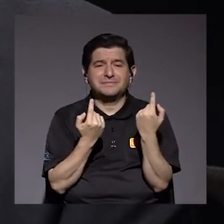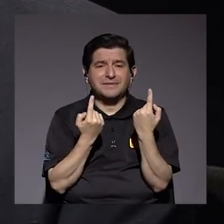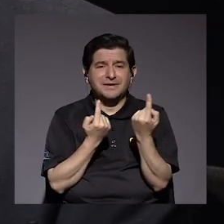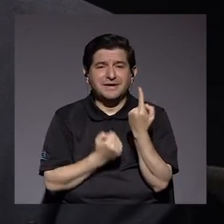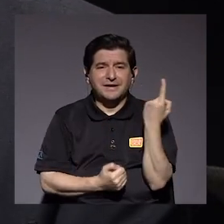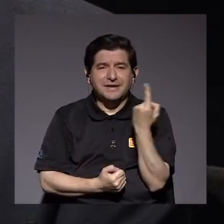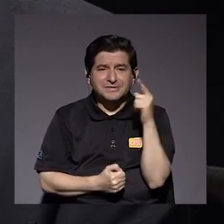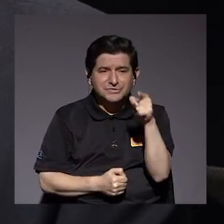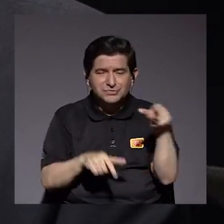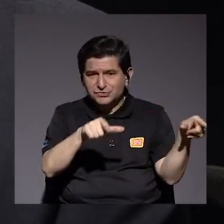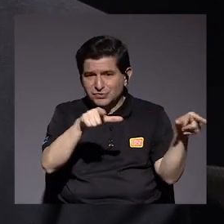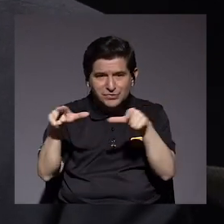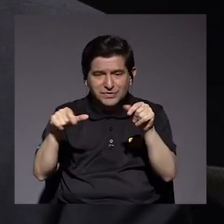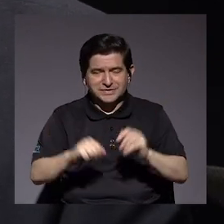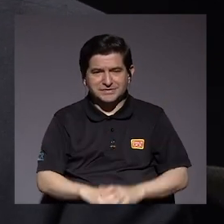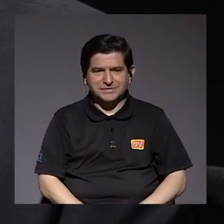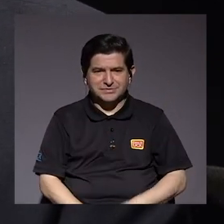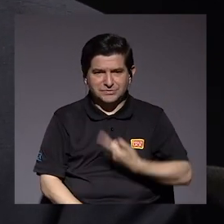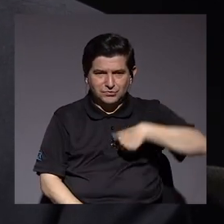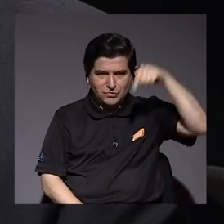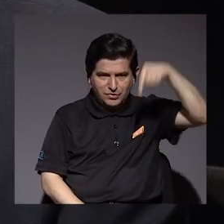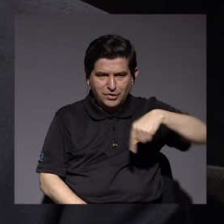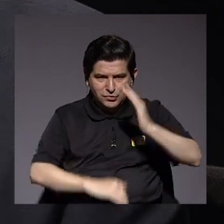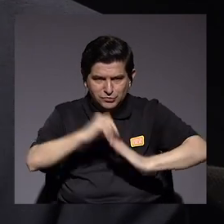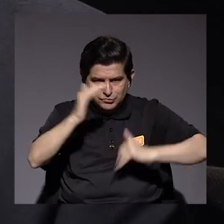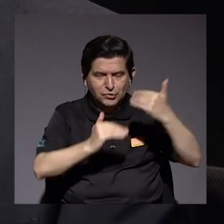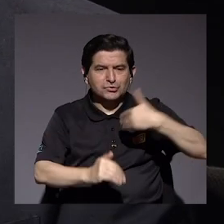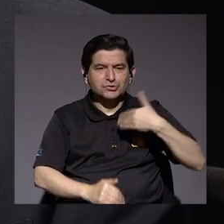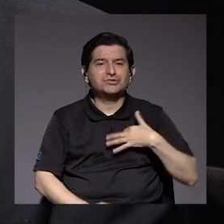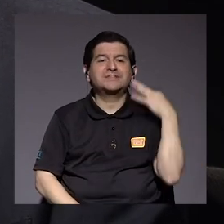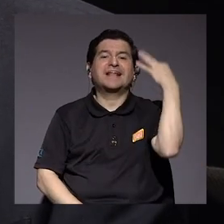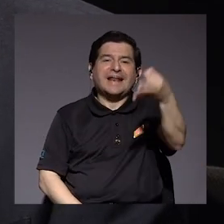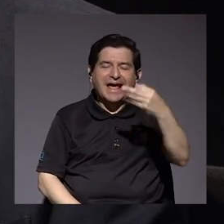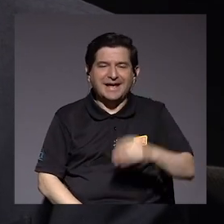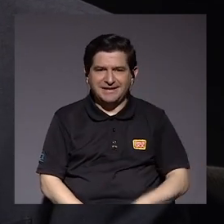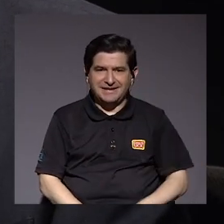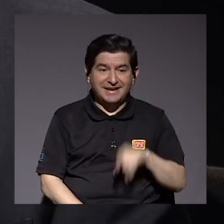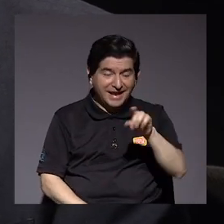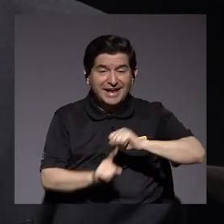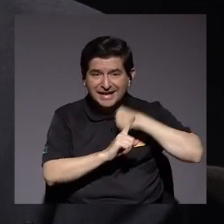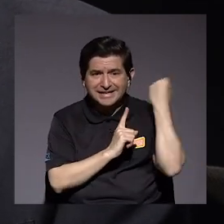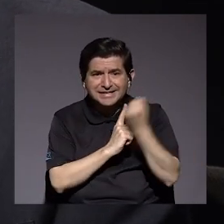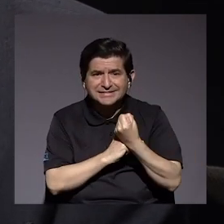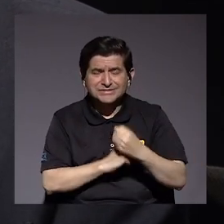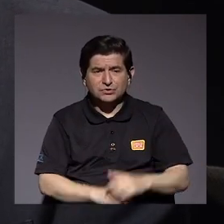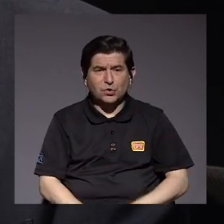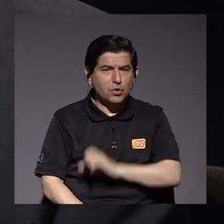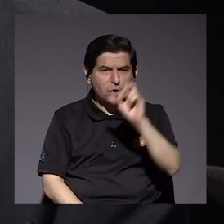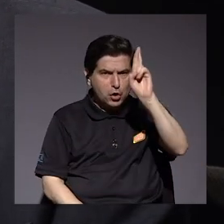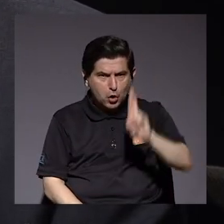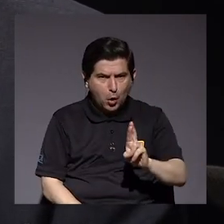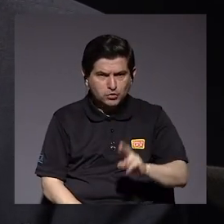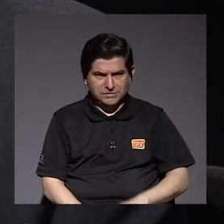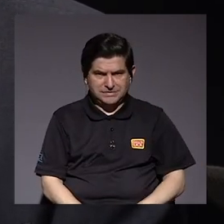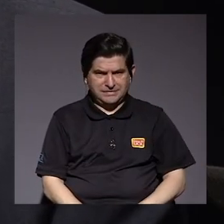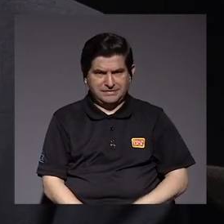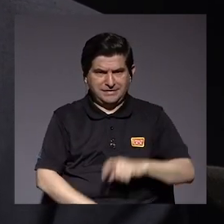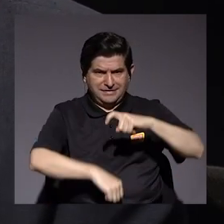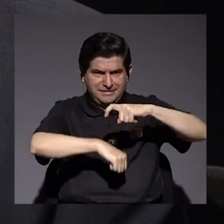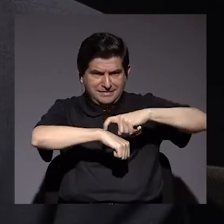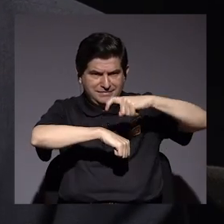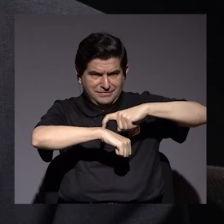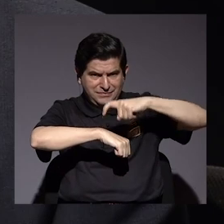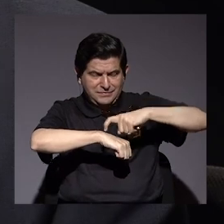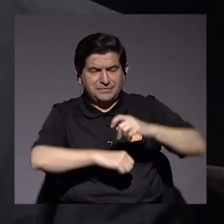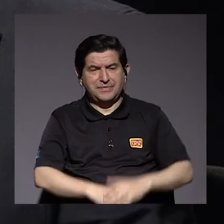que lo que nosotros construyamos hoy eso es lo que vamos a tener es lo que vamos a tener costa rica está entonces